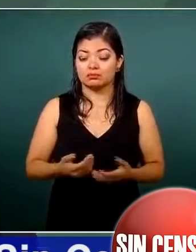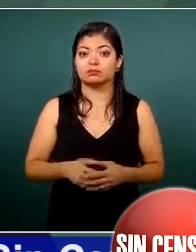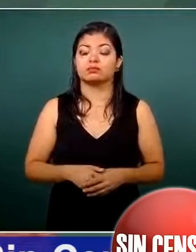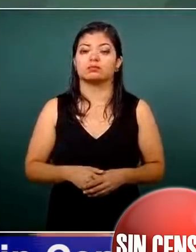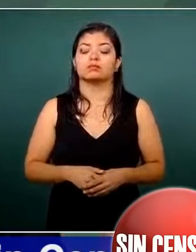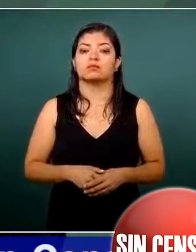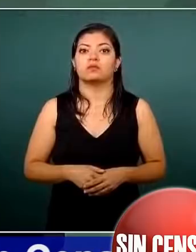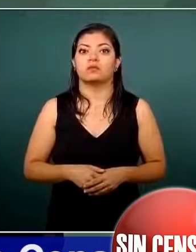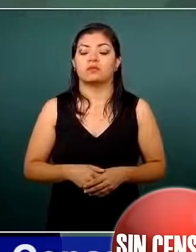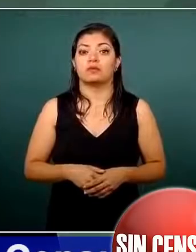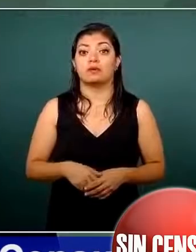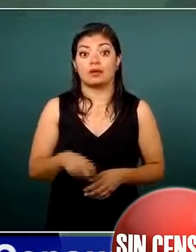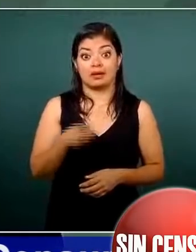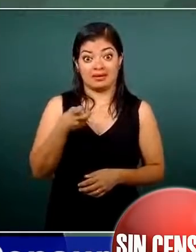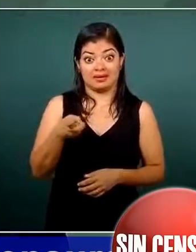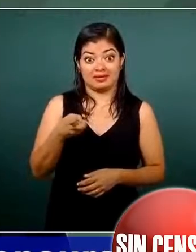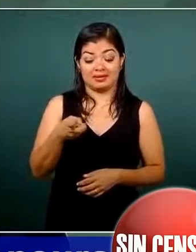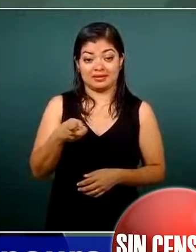Esto mismo